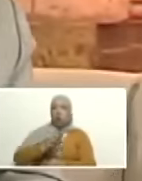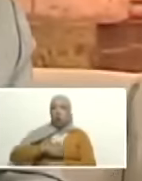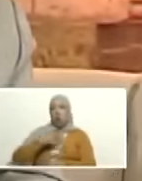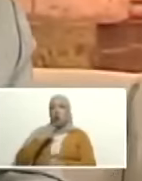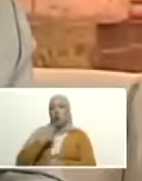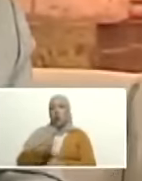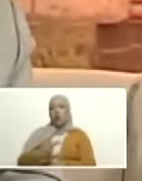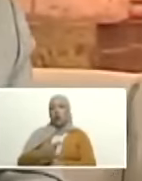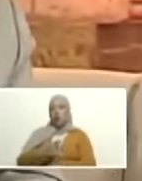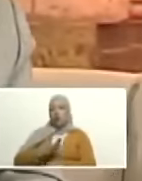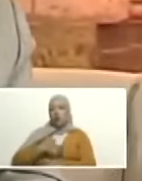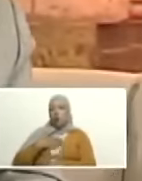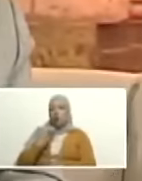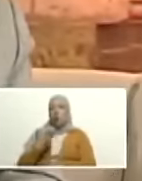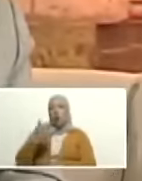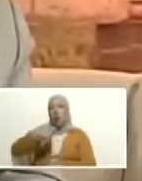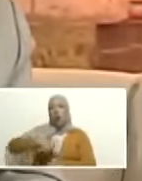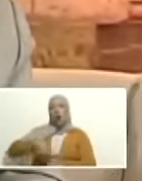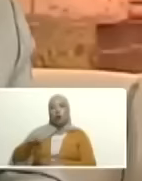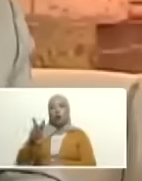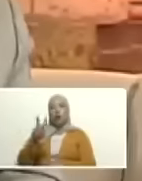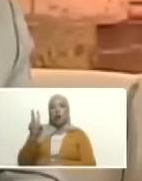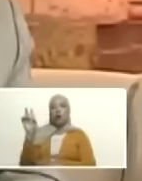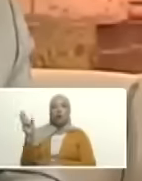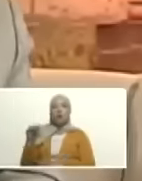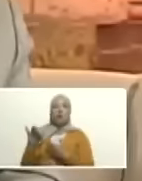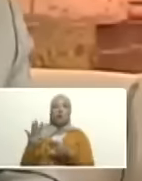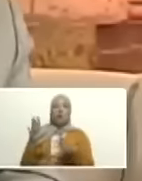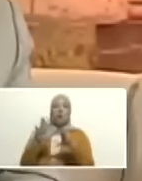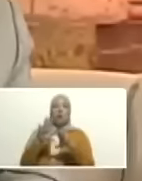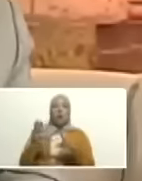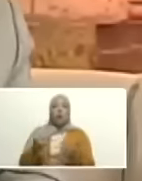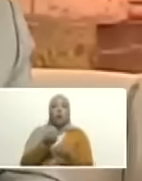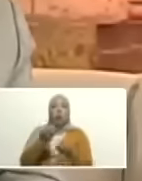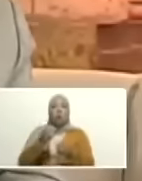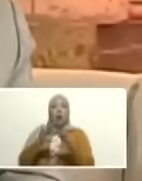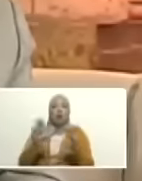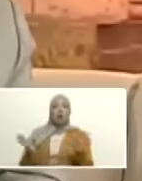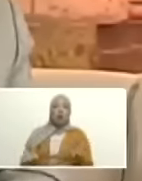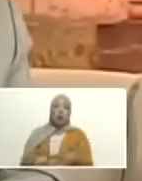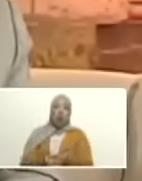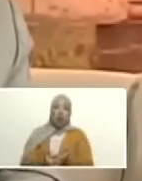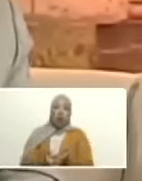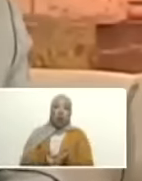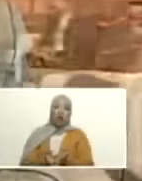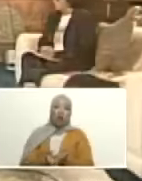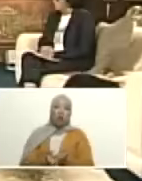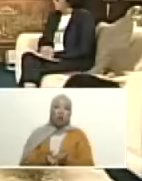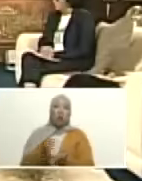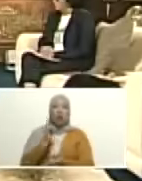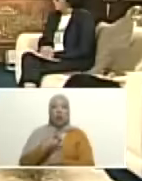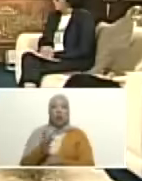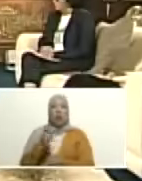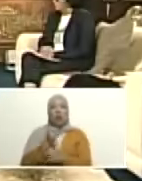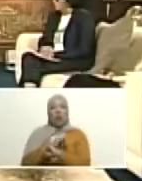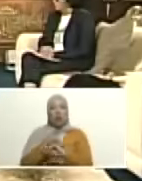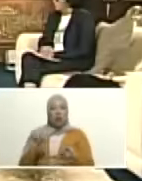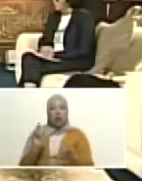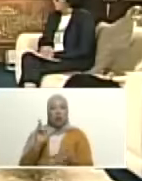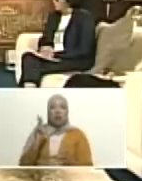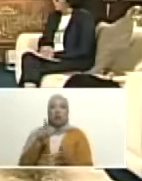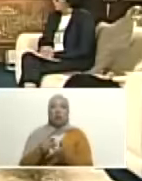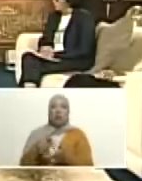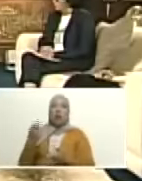decir que hoy por hoy es un consenso mundial que deben terminar